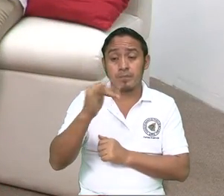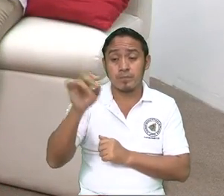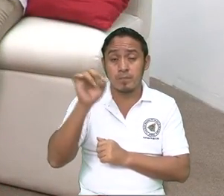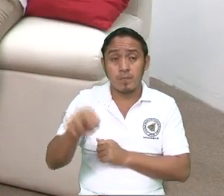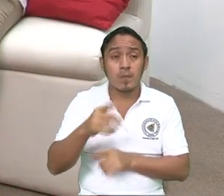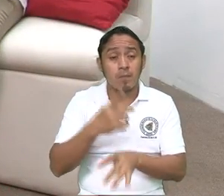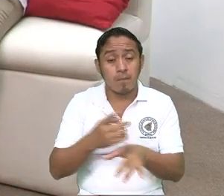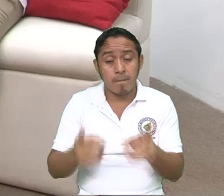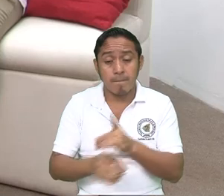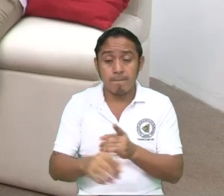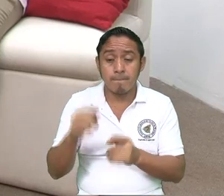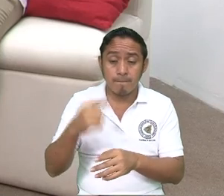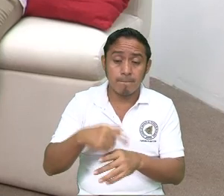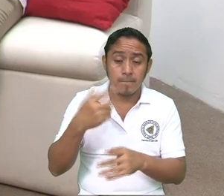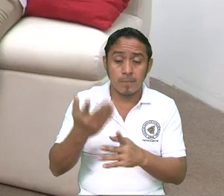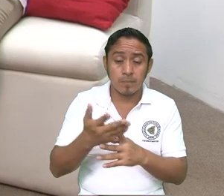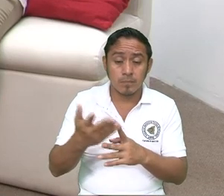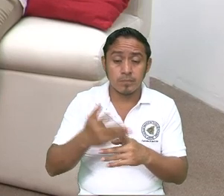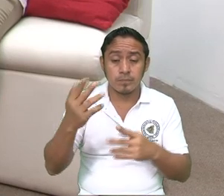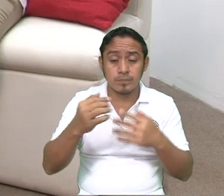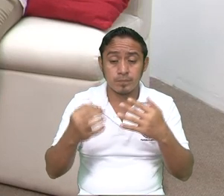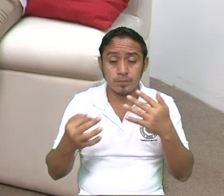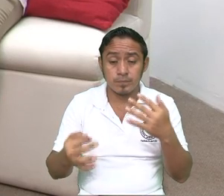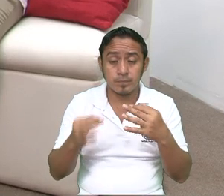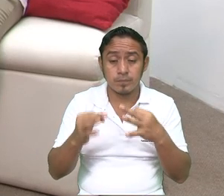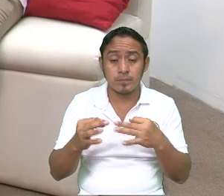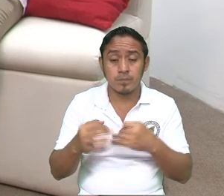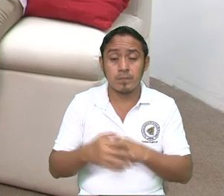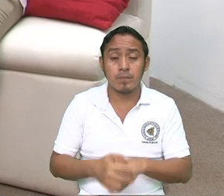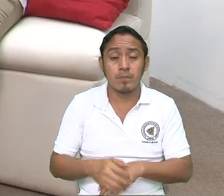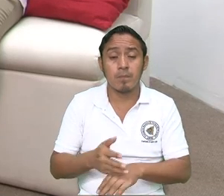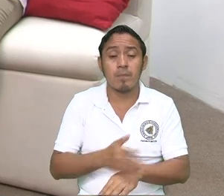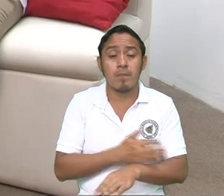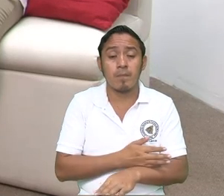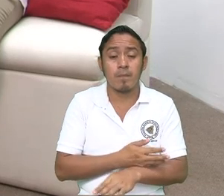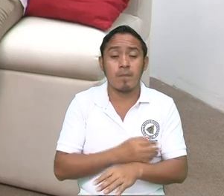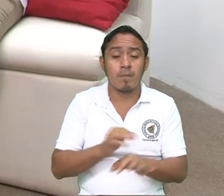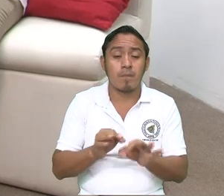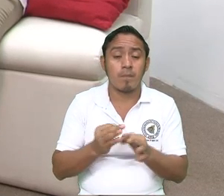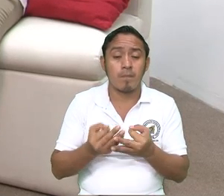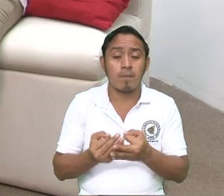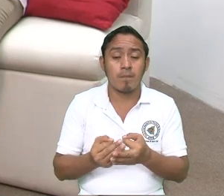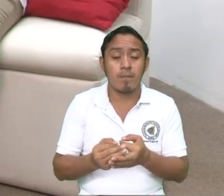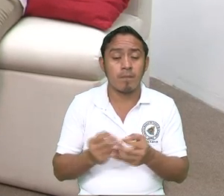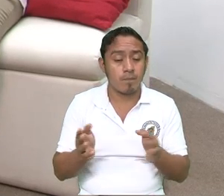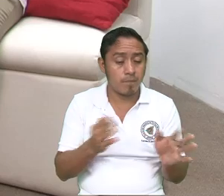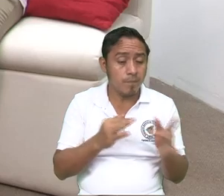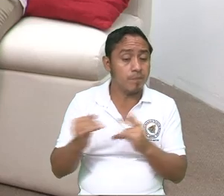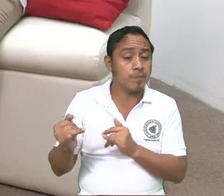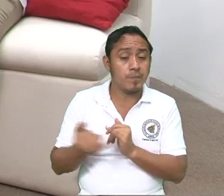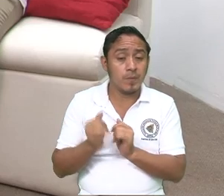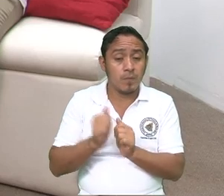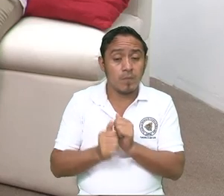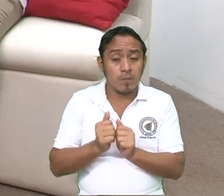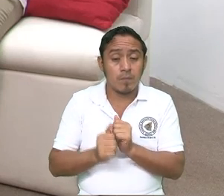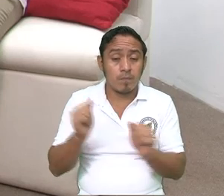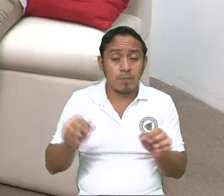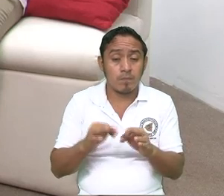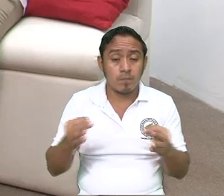chequeo periódico verdad si hay antecedentes familiar de algún trastorno de la sangre